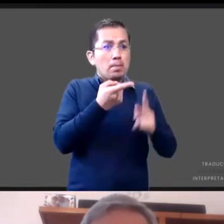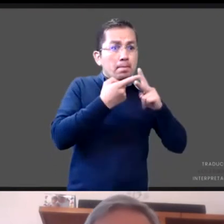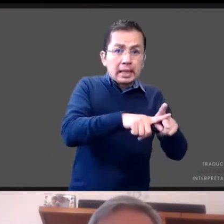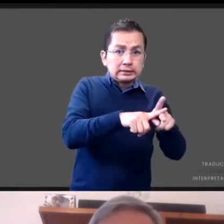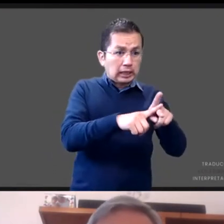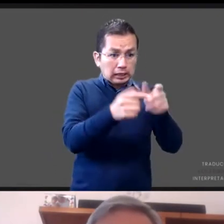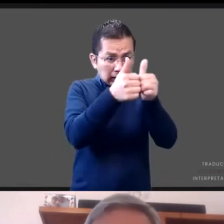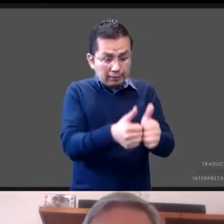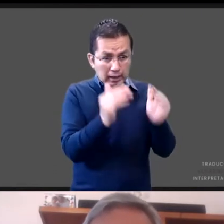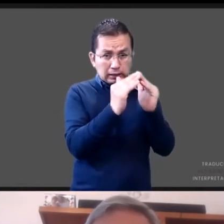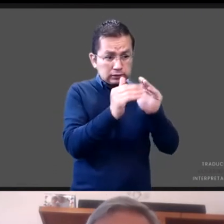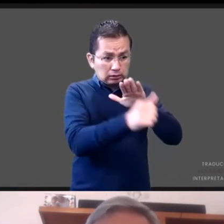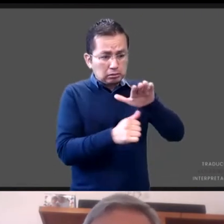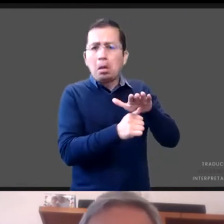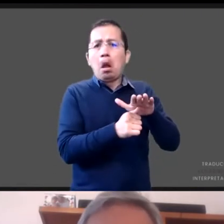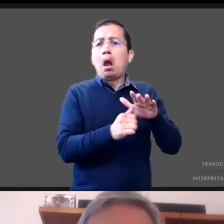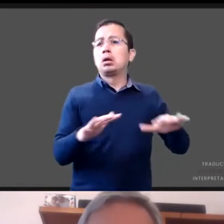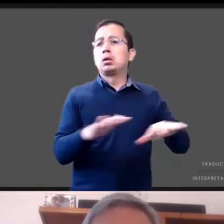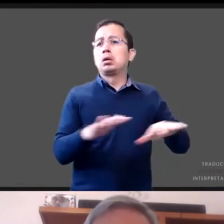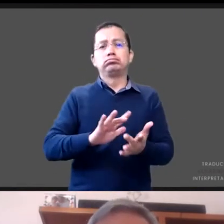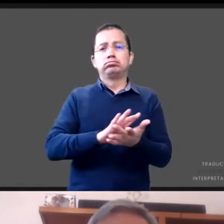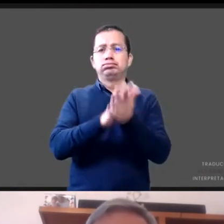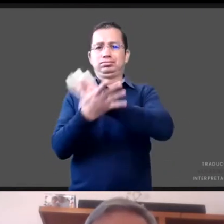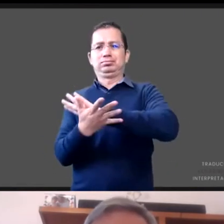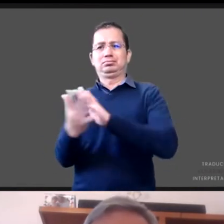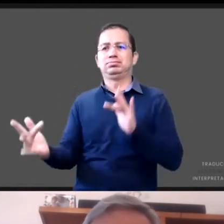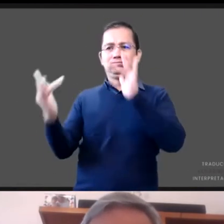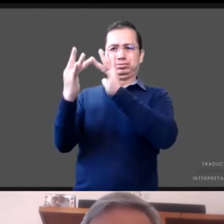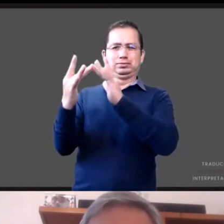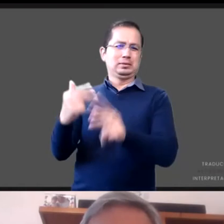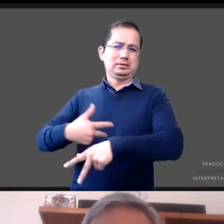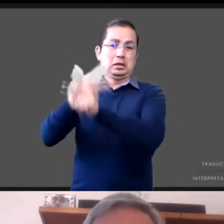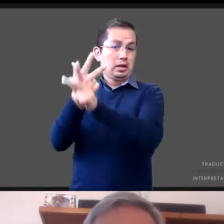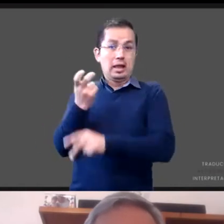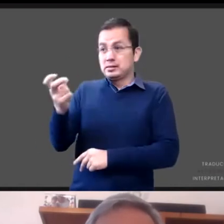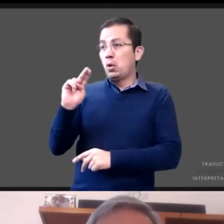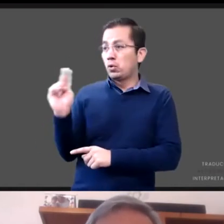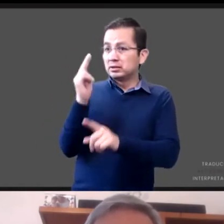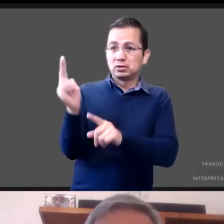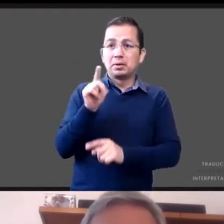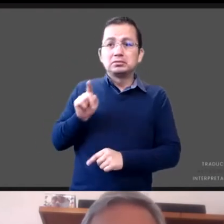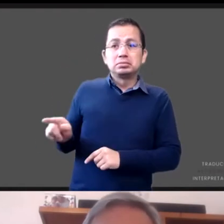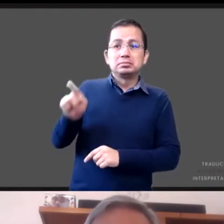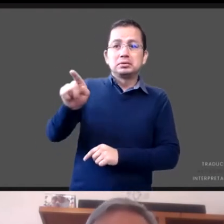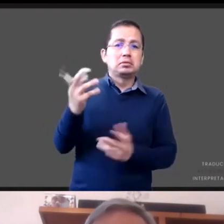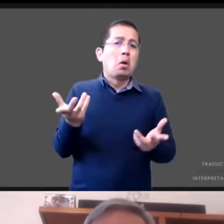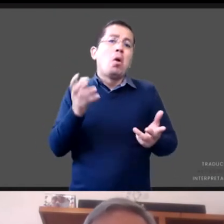de manera digital a distancia, adecuaron el sistema, las familias